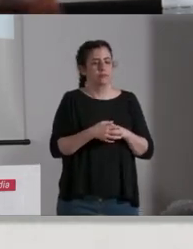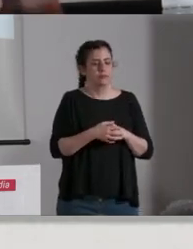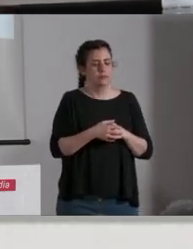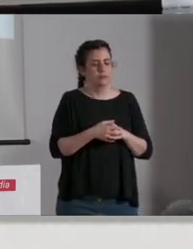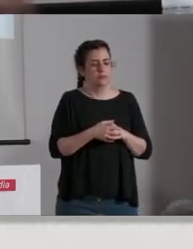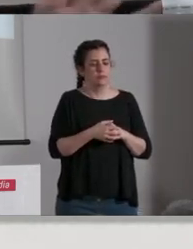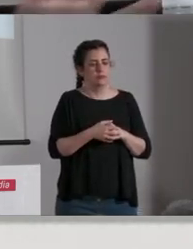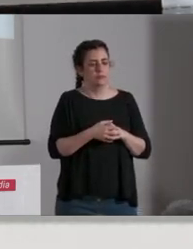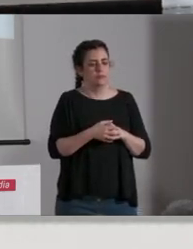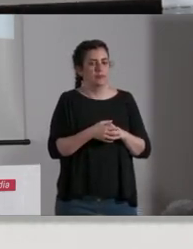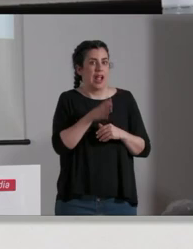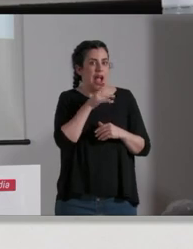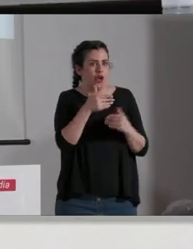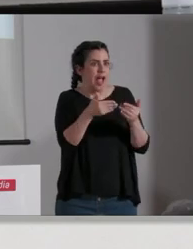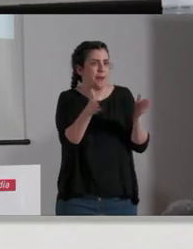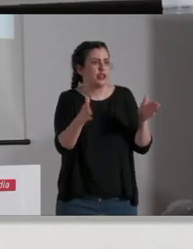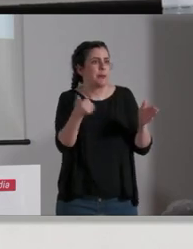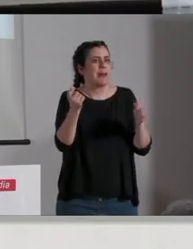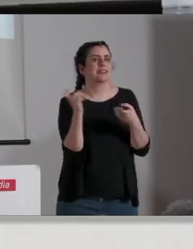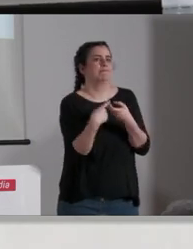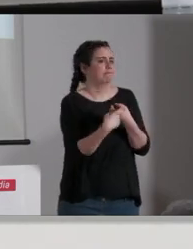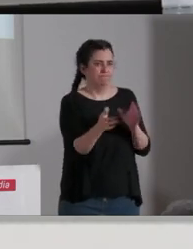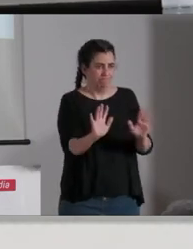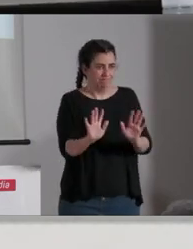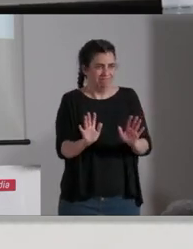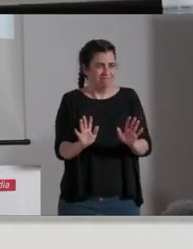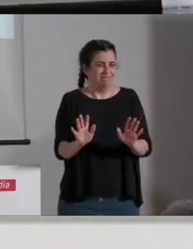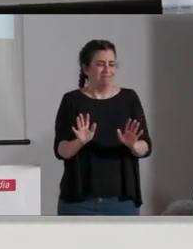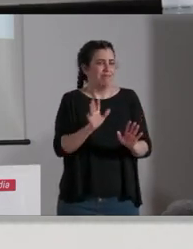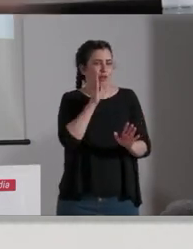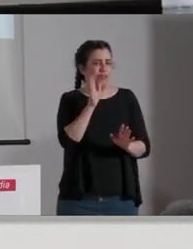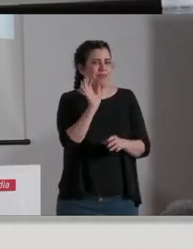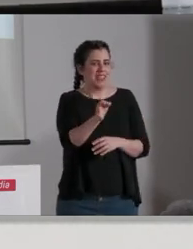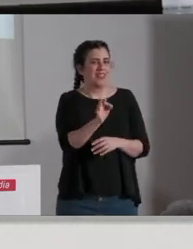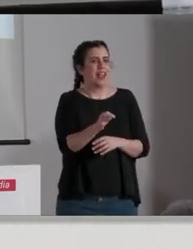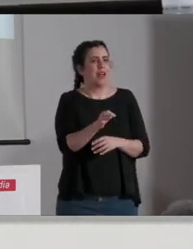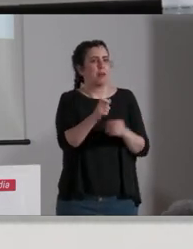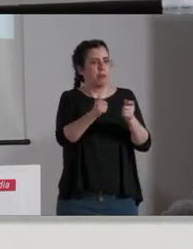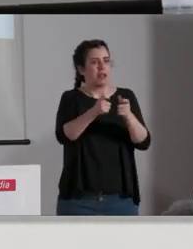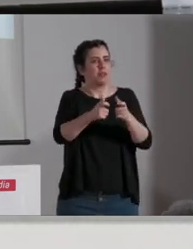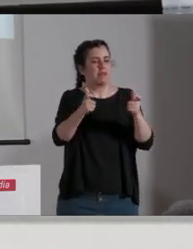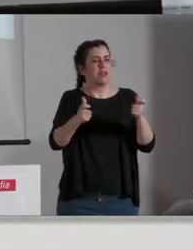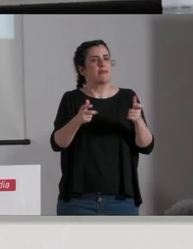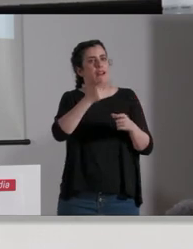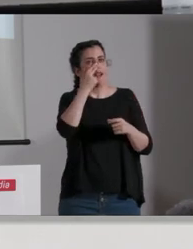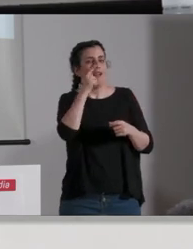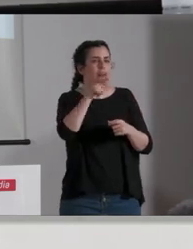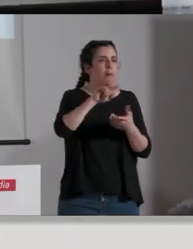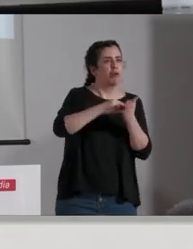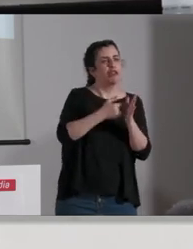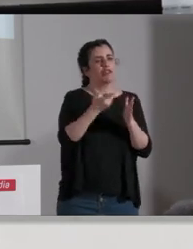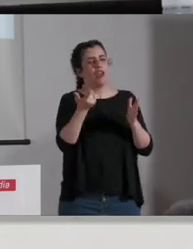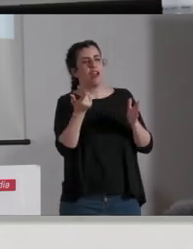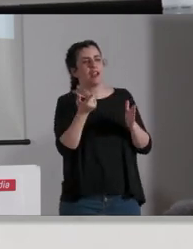que ahora mismo no estamos abiertas a nuevas incorporaciones, porque es verdad que cada vez hay más interés en este tipo de proyectos y